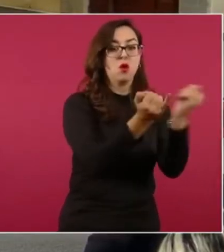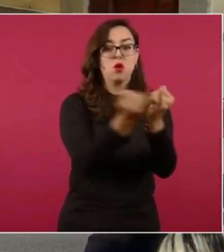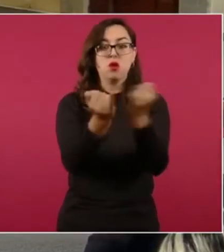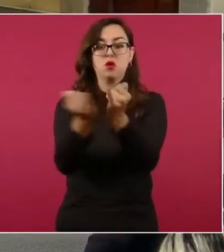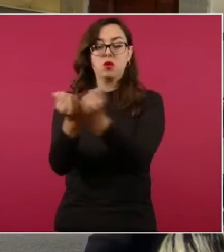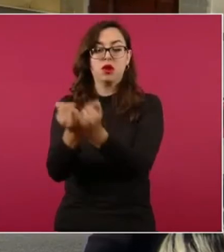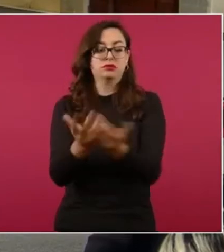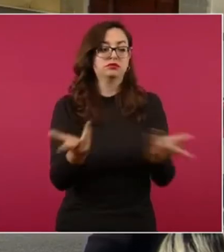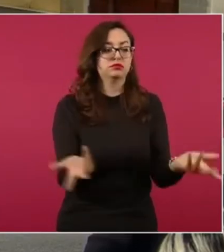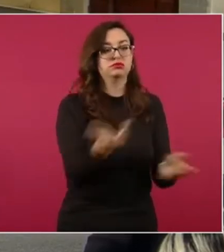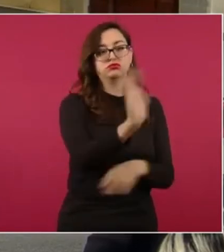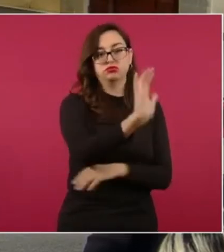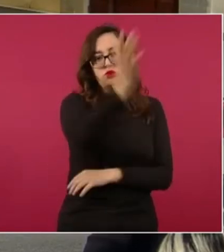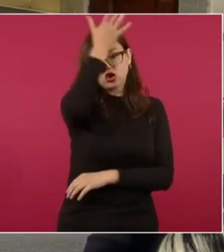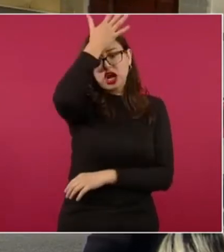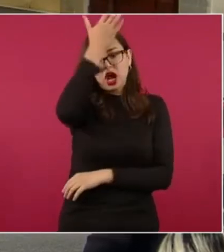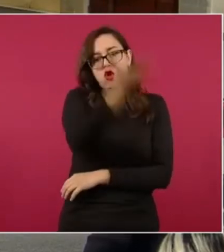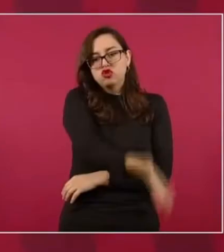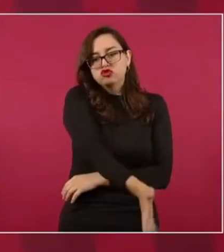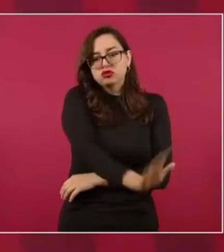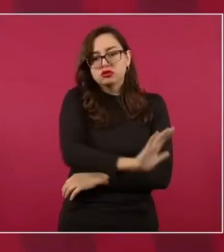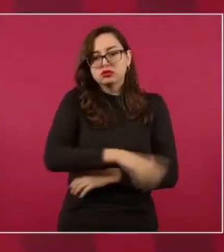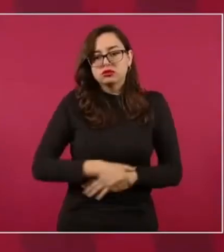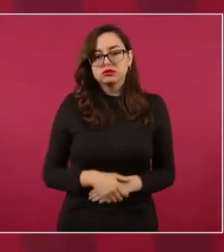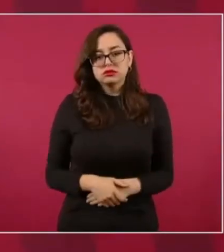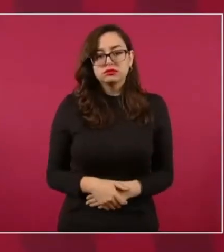como borregos.